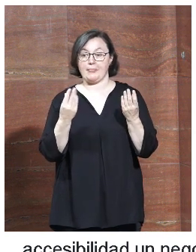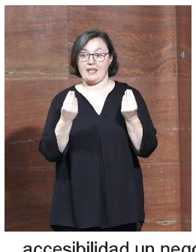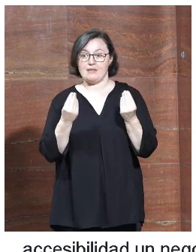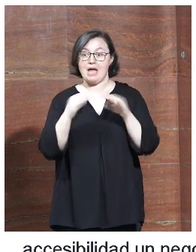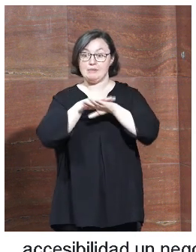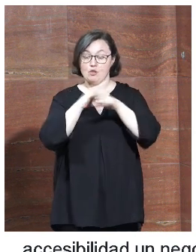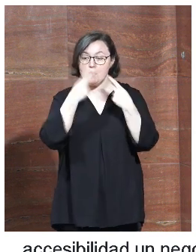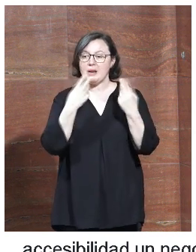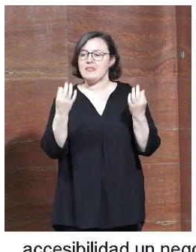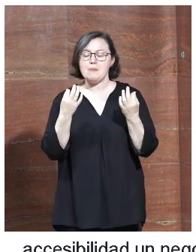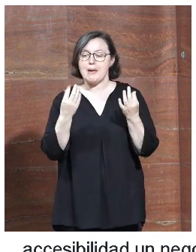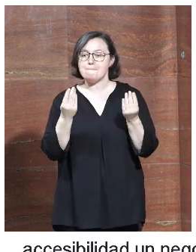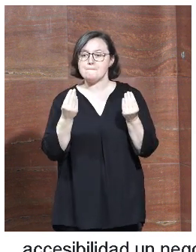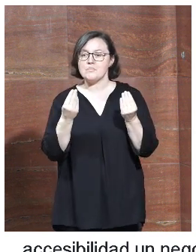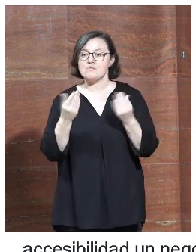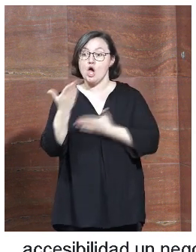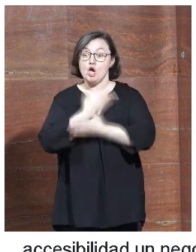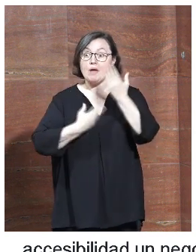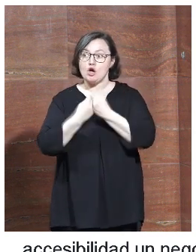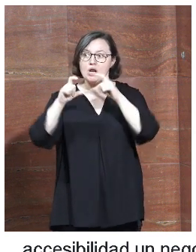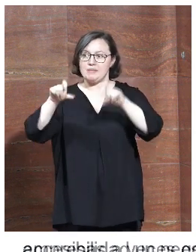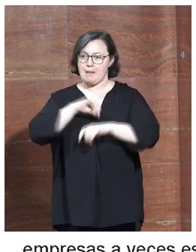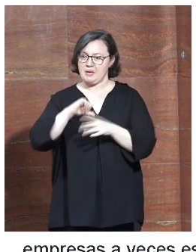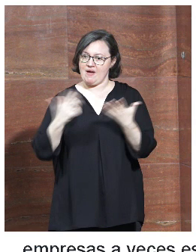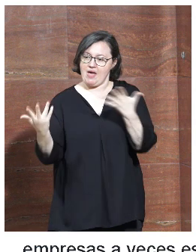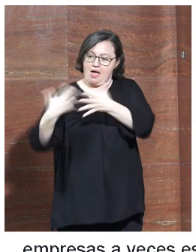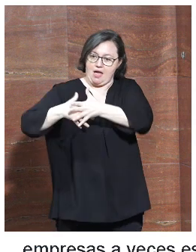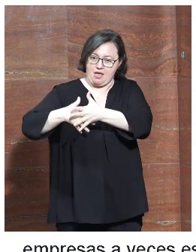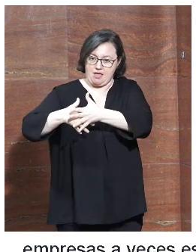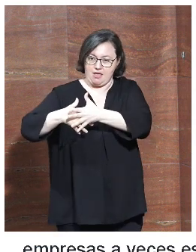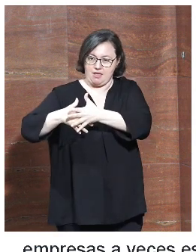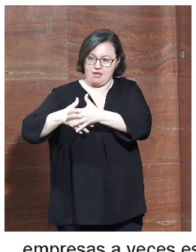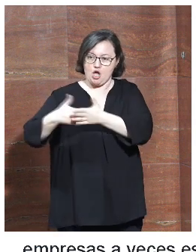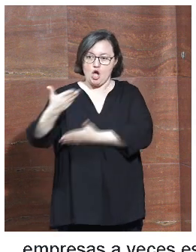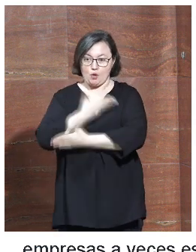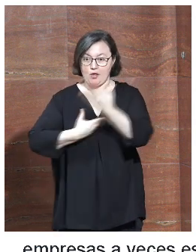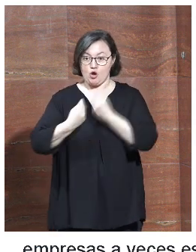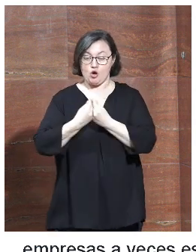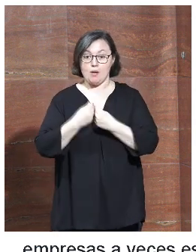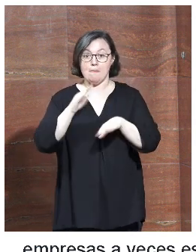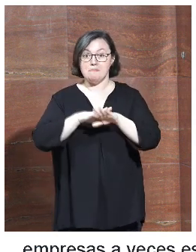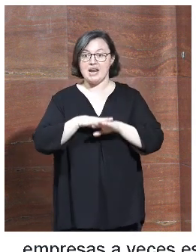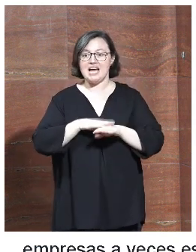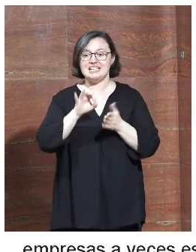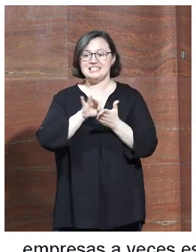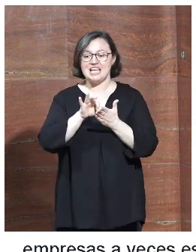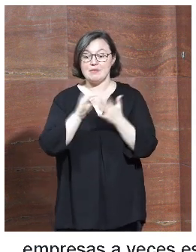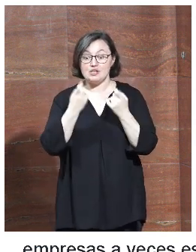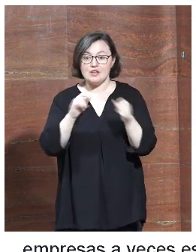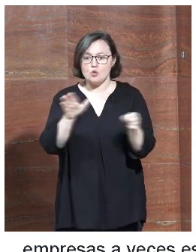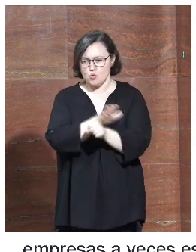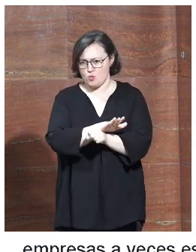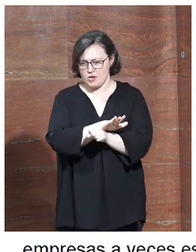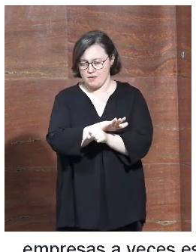las administraciones públicas deberían colaborar con ellas para atender los servicios